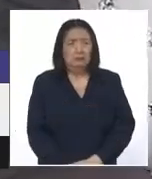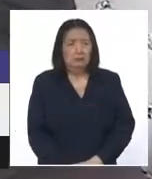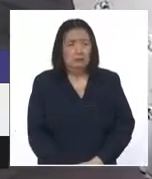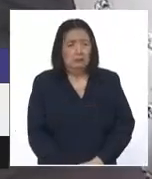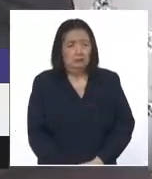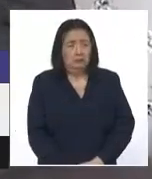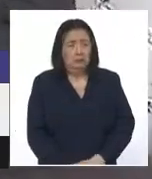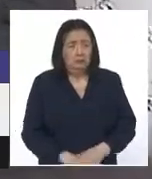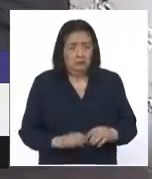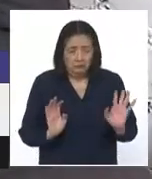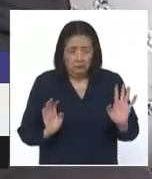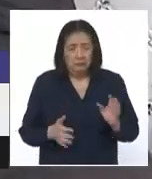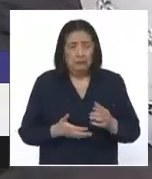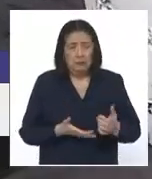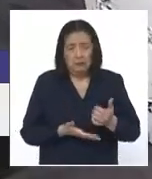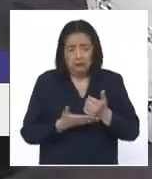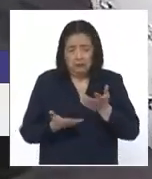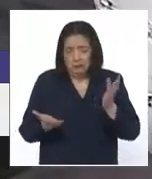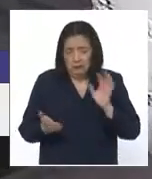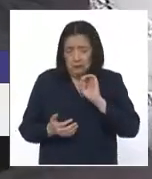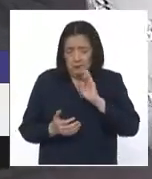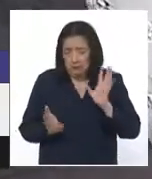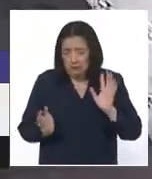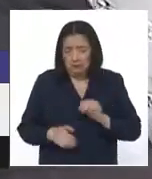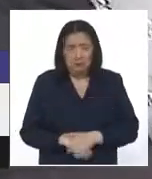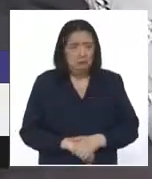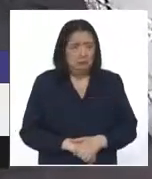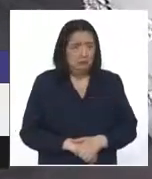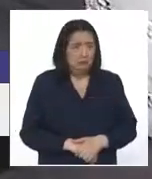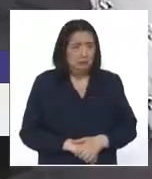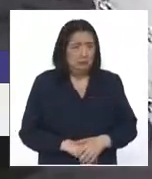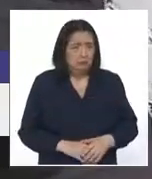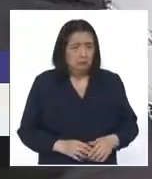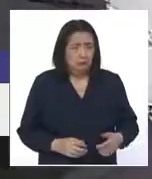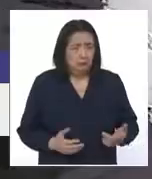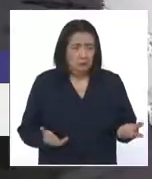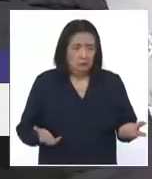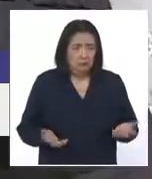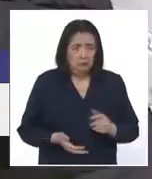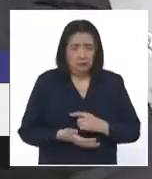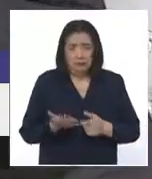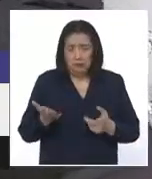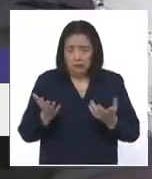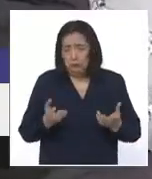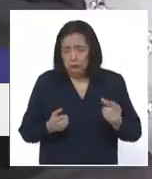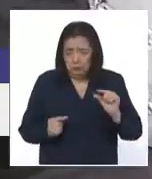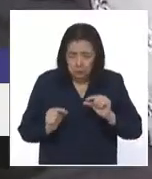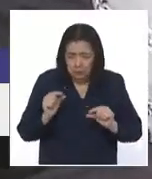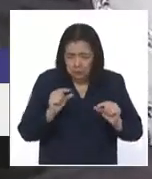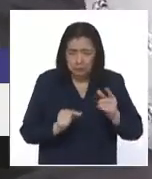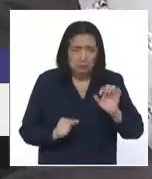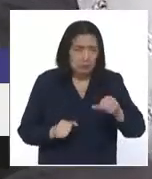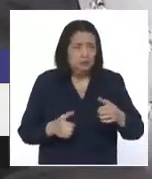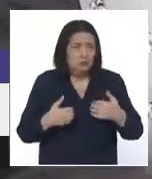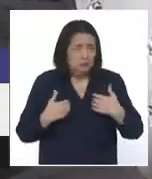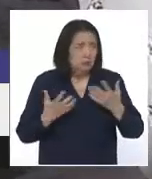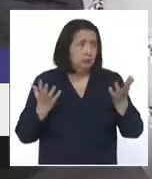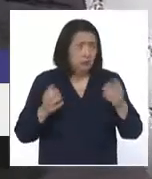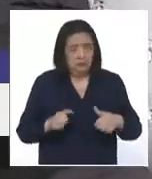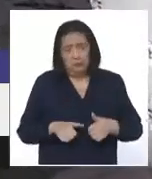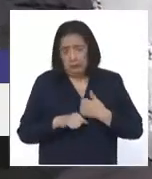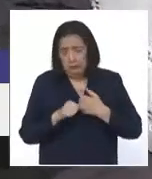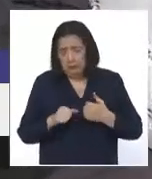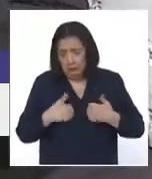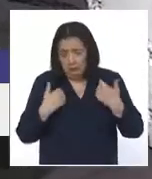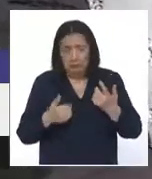Bueno, aportan, ¿no? Le digo, me dan una propina y ya también aporta. Mala, aunque sea poquito, pero tengo ahí para sobrevivir,